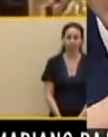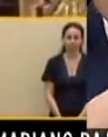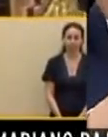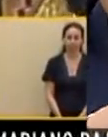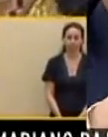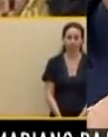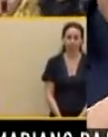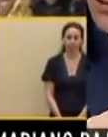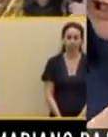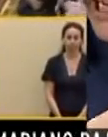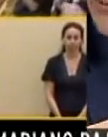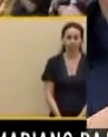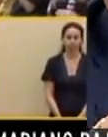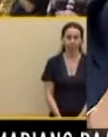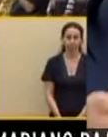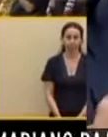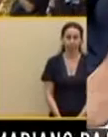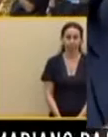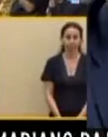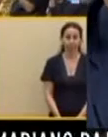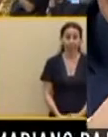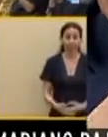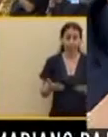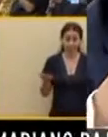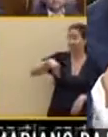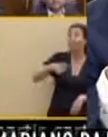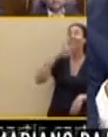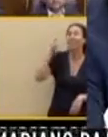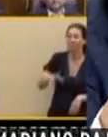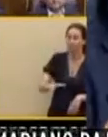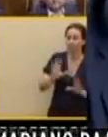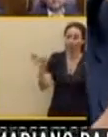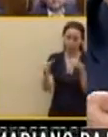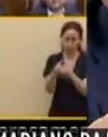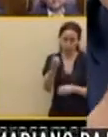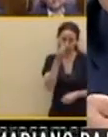meses y deben de después disfrutar cada barras debe llamarse justamente esto